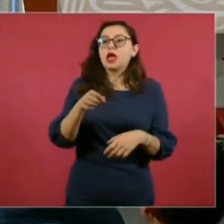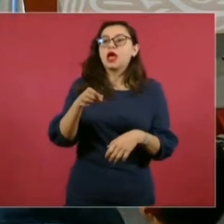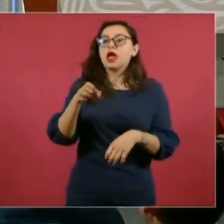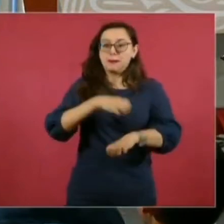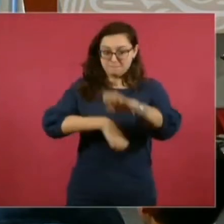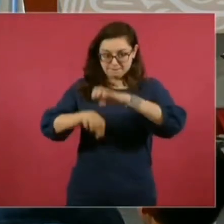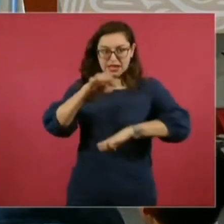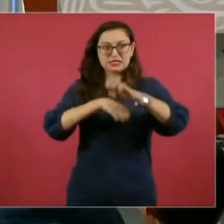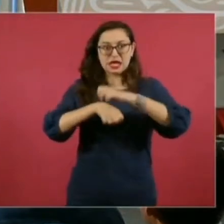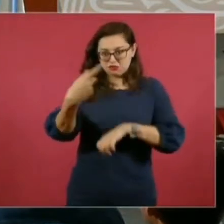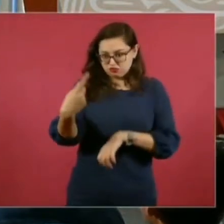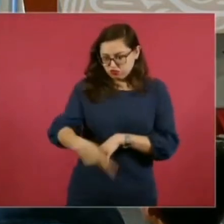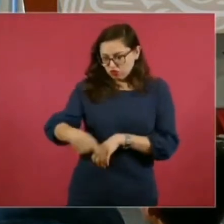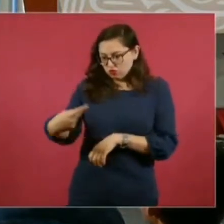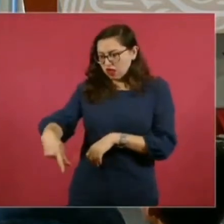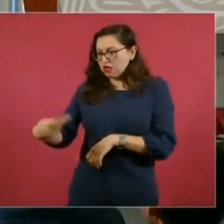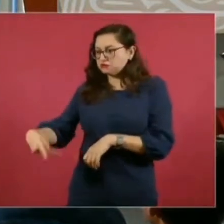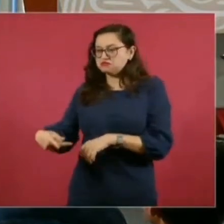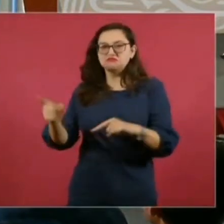privado.